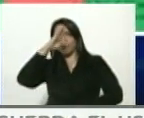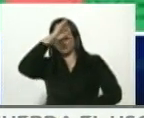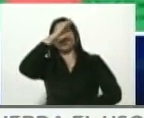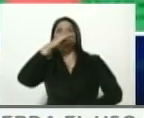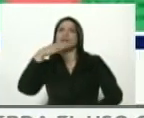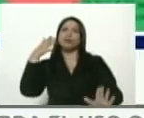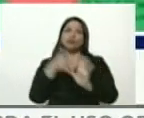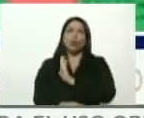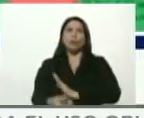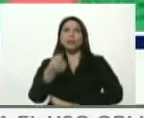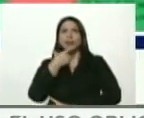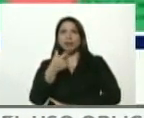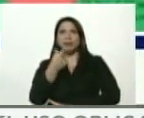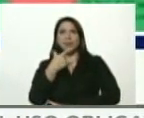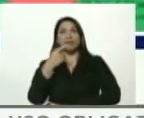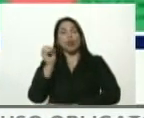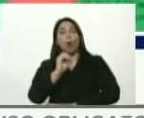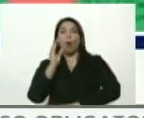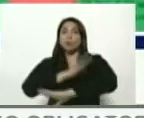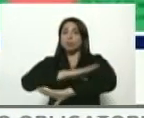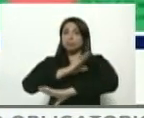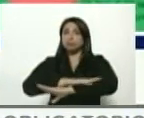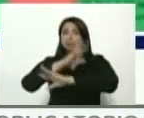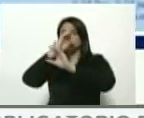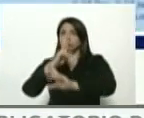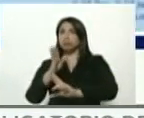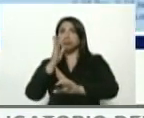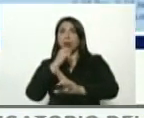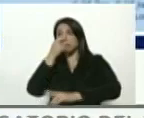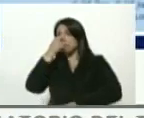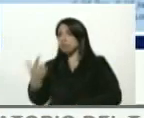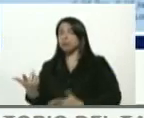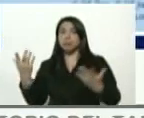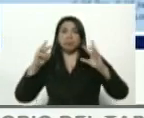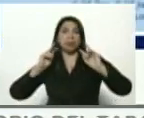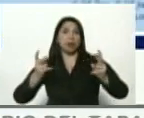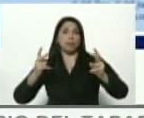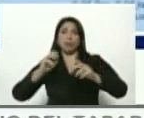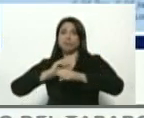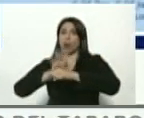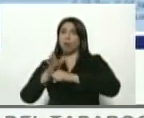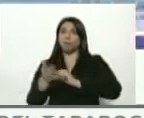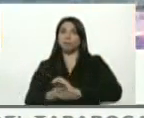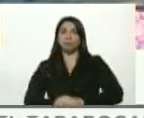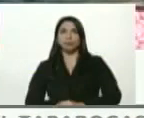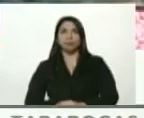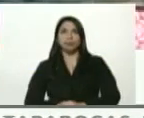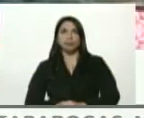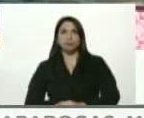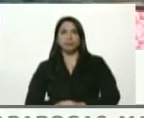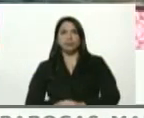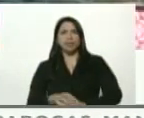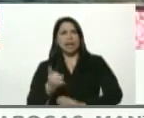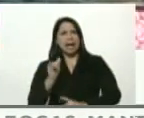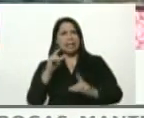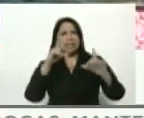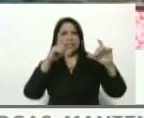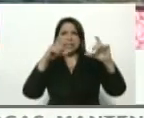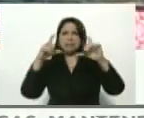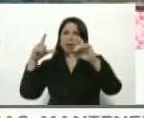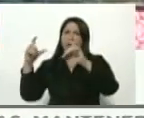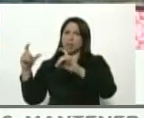al tratamiento que se le está dando al tema del COVID-19. Hay unas imágenes